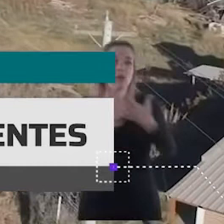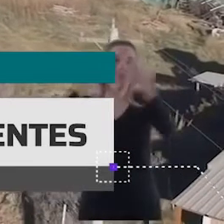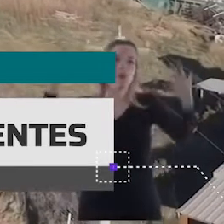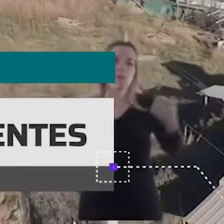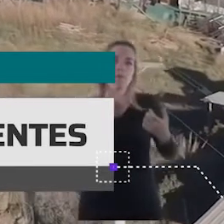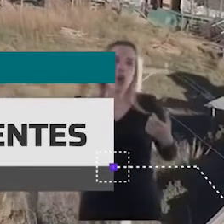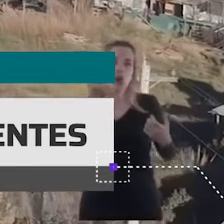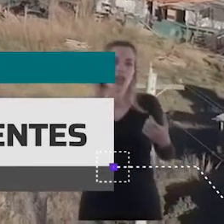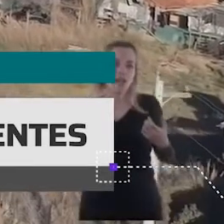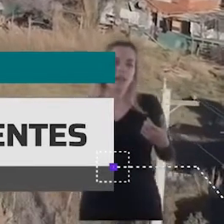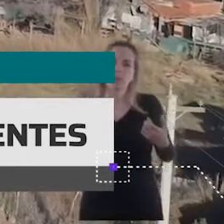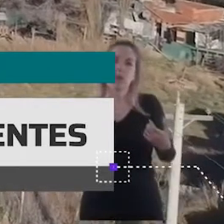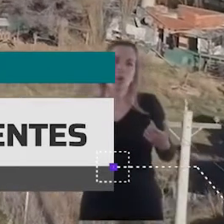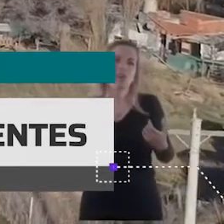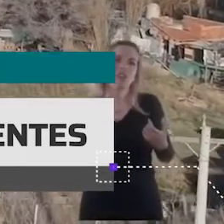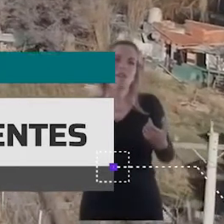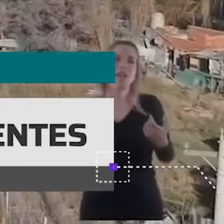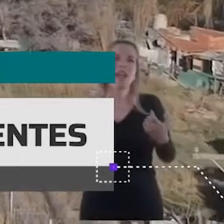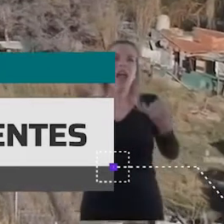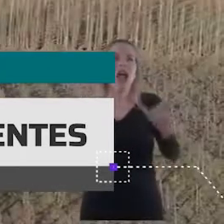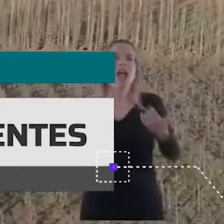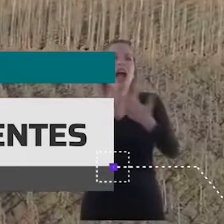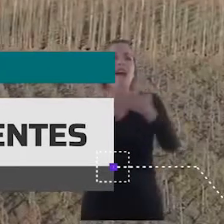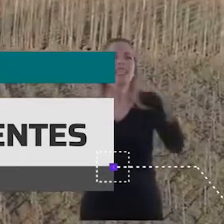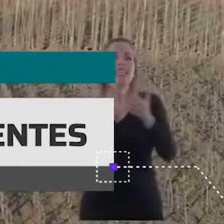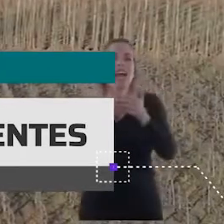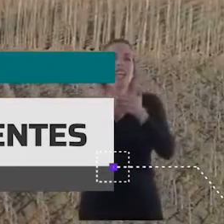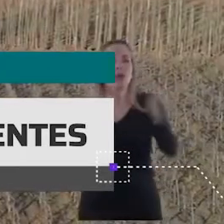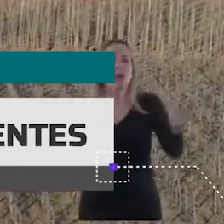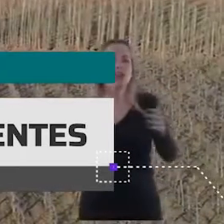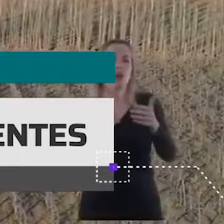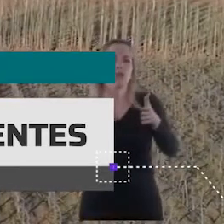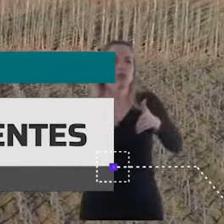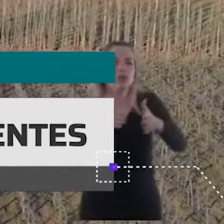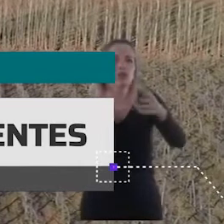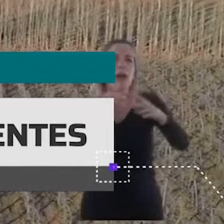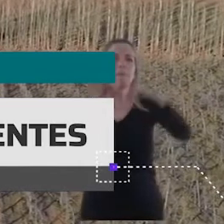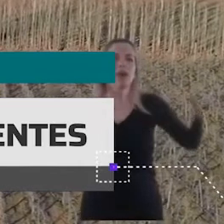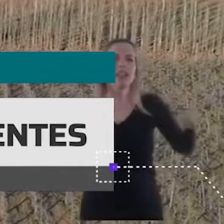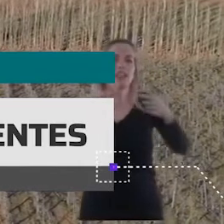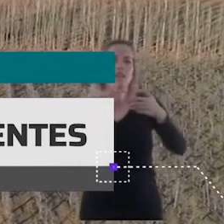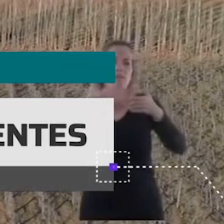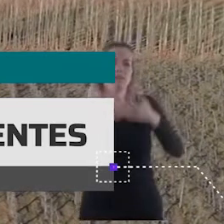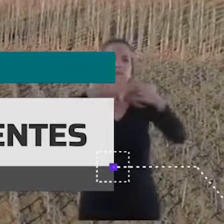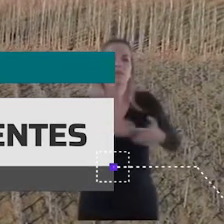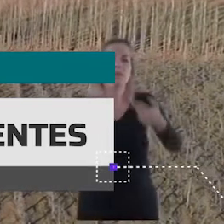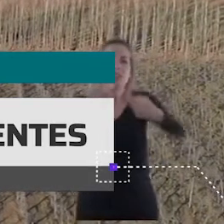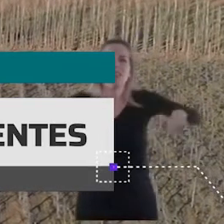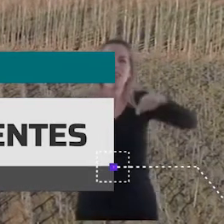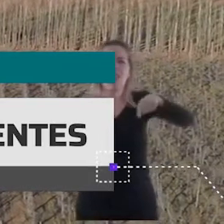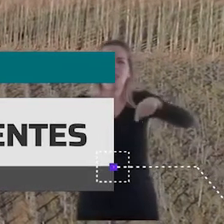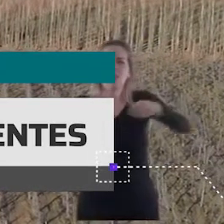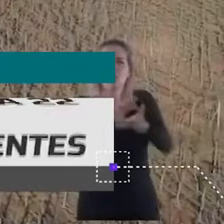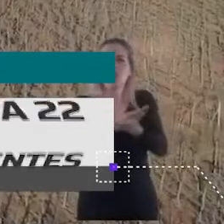como cada día que se habilita un nuevo kilómetro un nuevo paso un nuevo puente o un nuevo tramo de esta obra